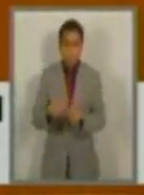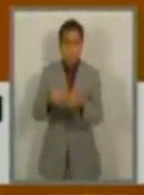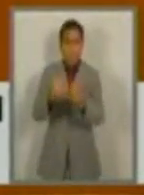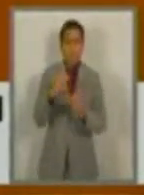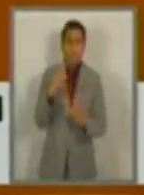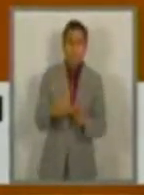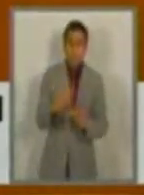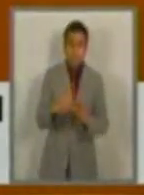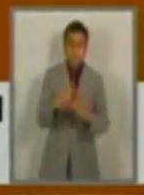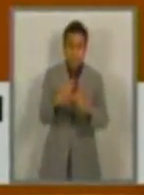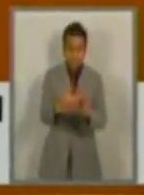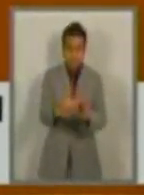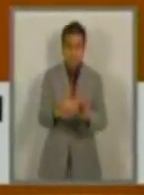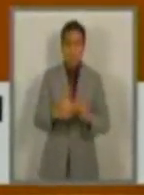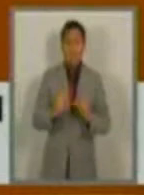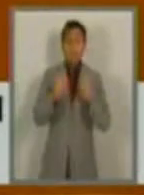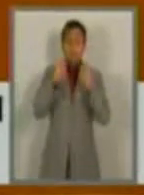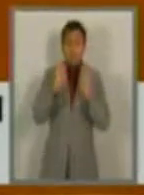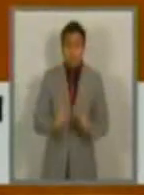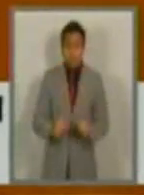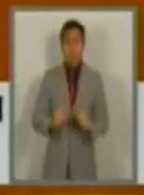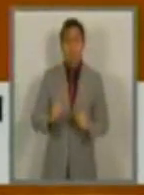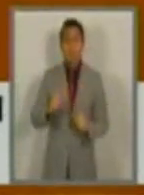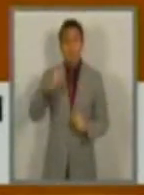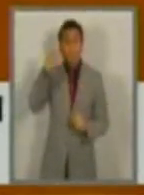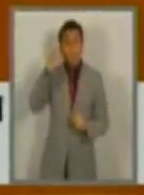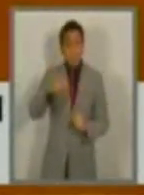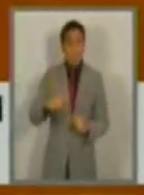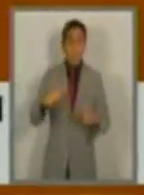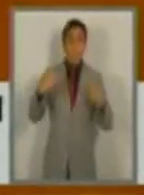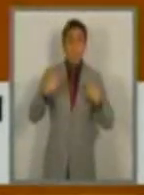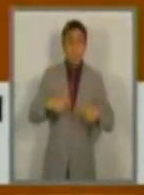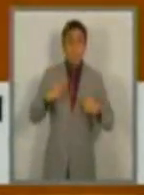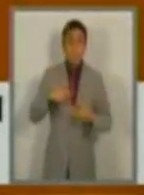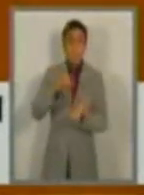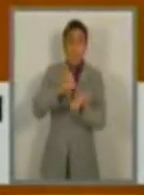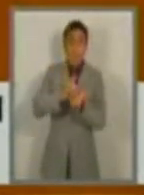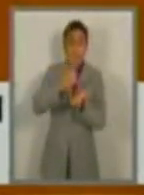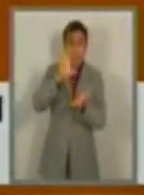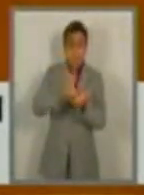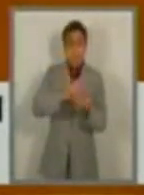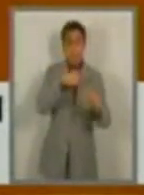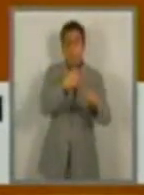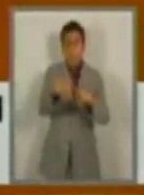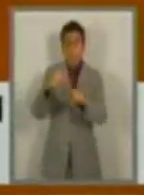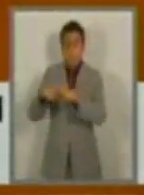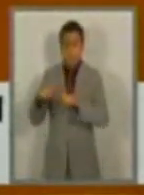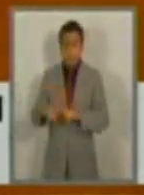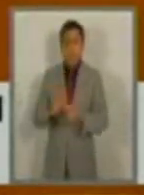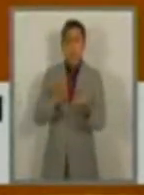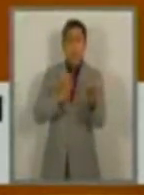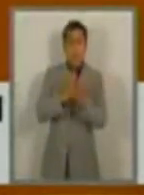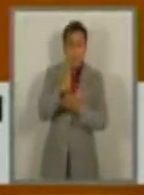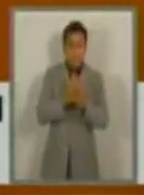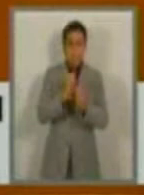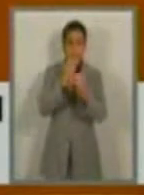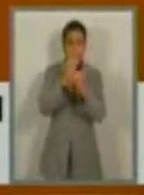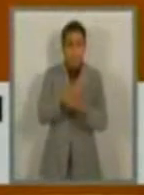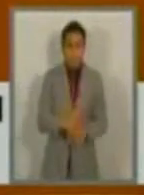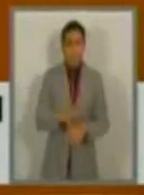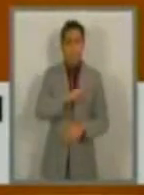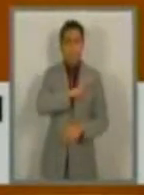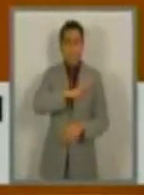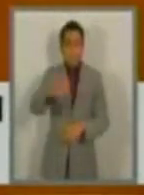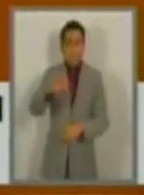la accesibilidad de la publicidad para las personas con alguna discapacidad y contempla mecanismos